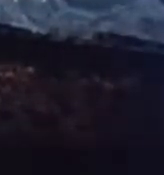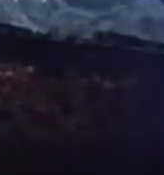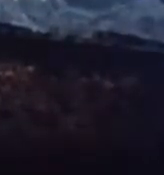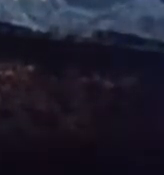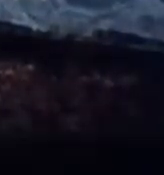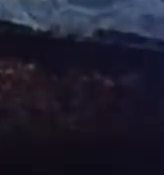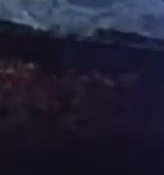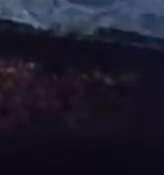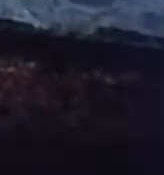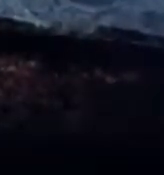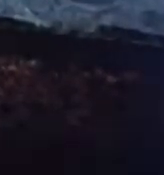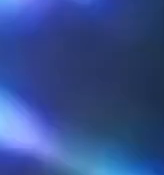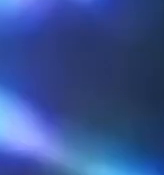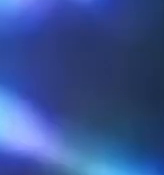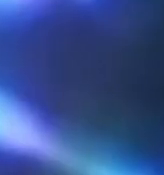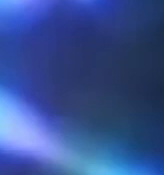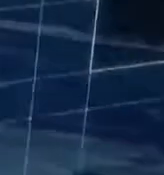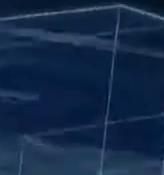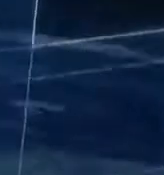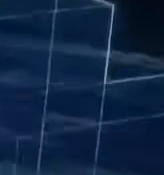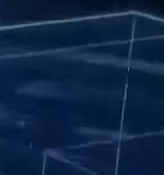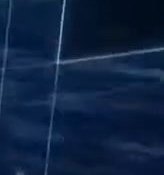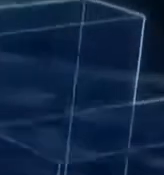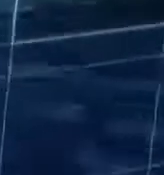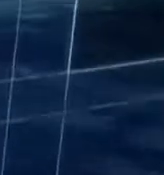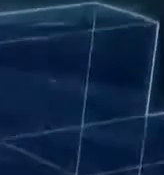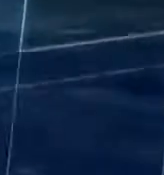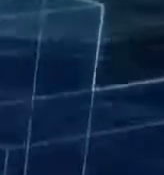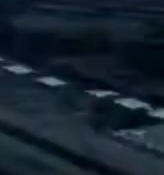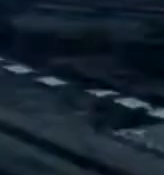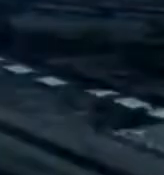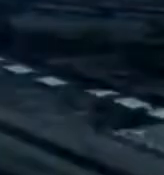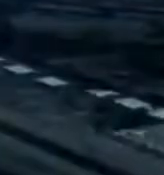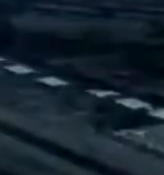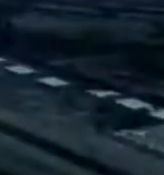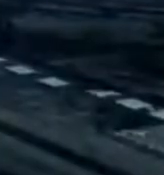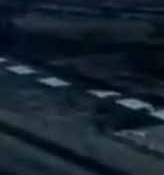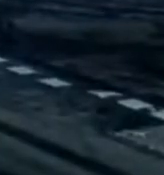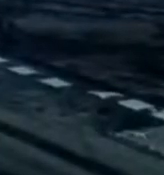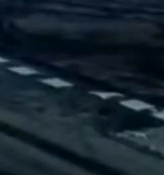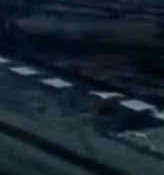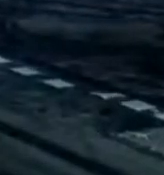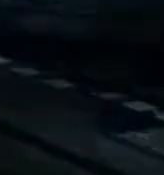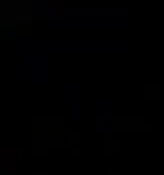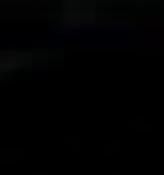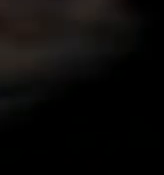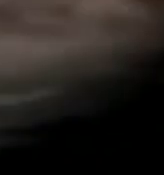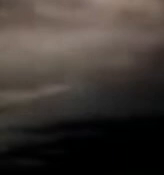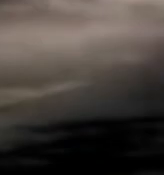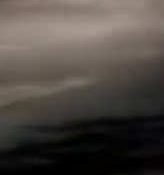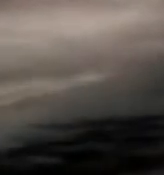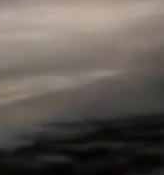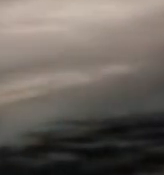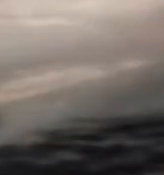2 dimensiones. Con la próxima expansión aeroportuaria, integraremos una transformación vital al instaurar